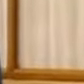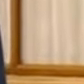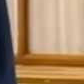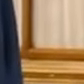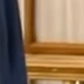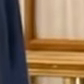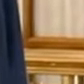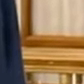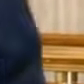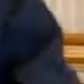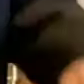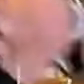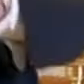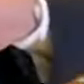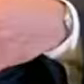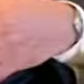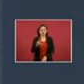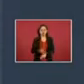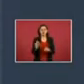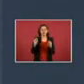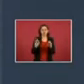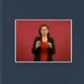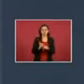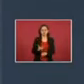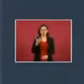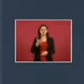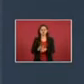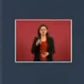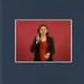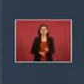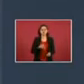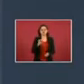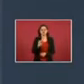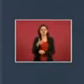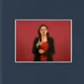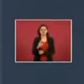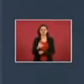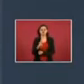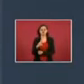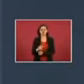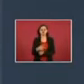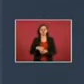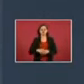el Zócalo el domingo. Día mayor de la Secretaría de Hacienda.